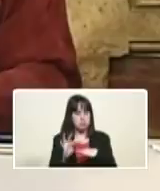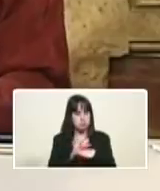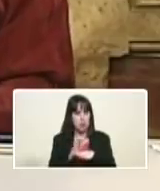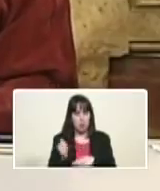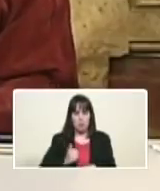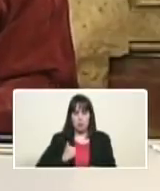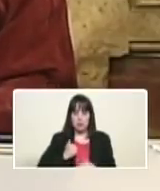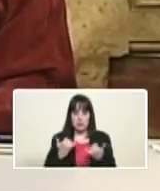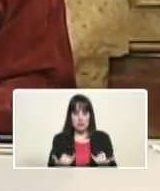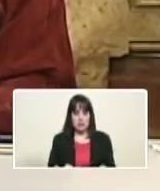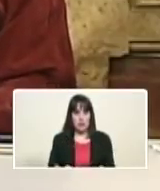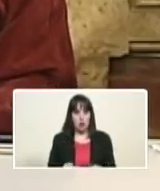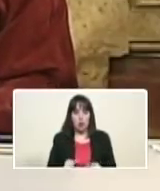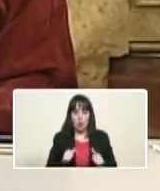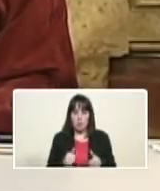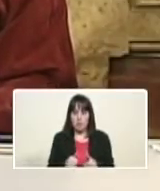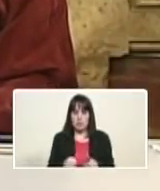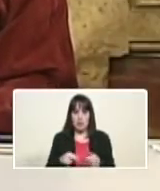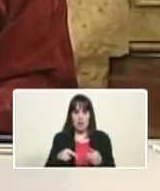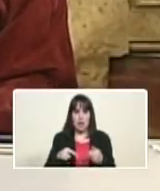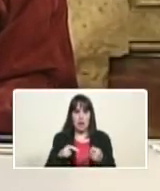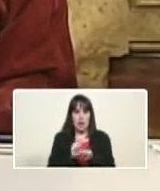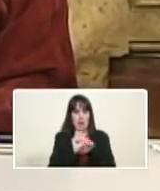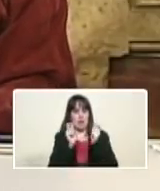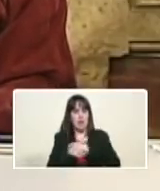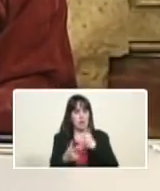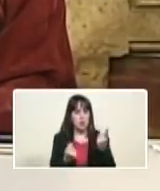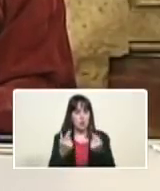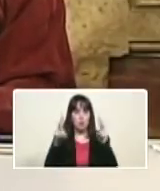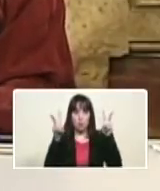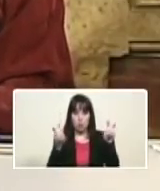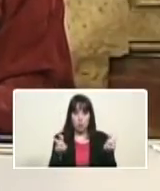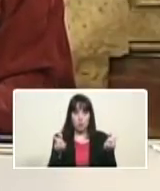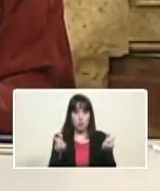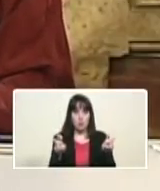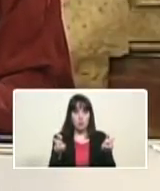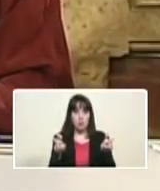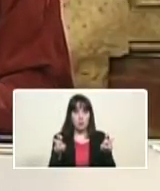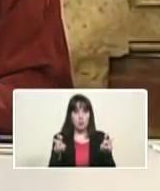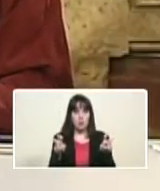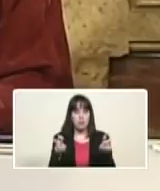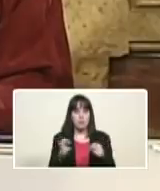de la reconversión monetaria, que ya era importante.